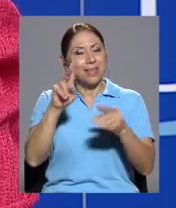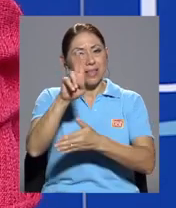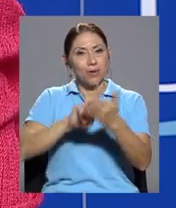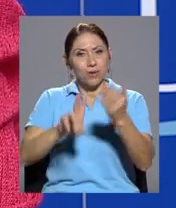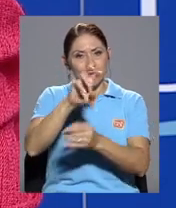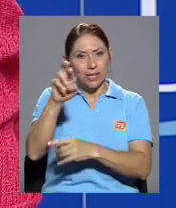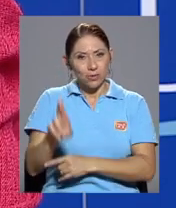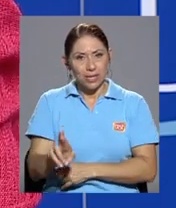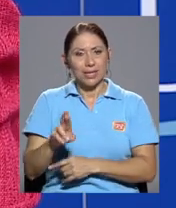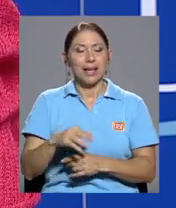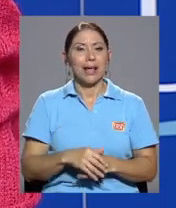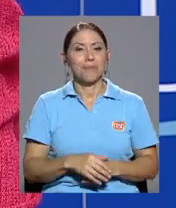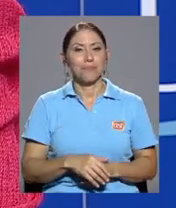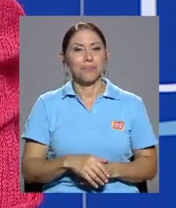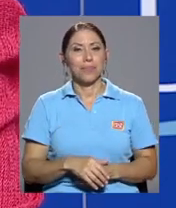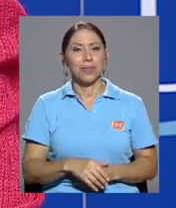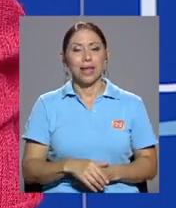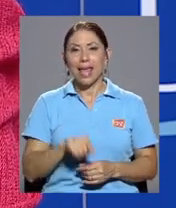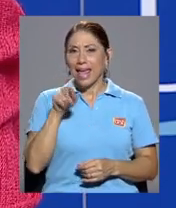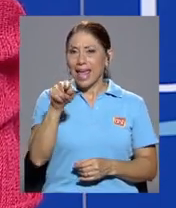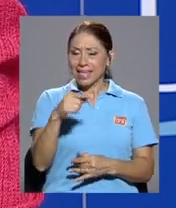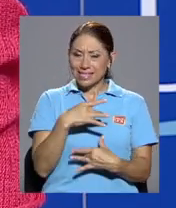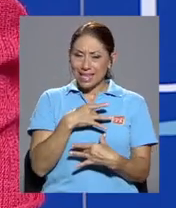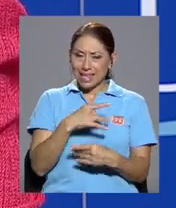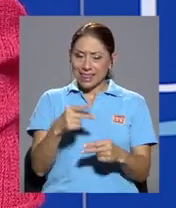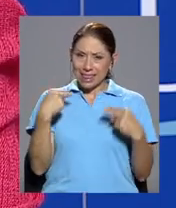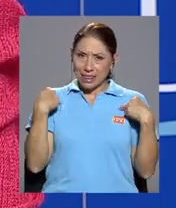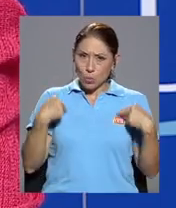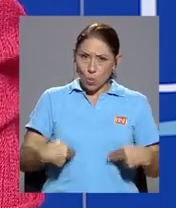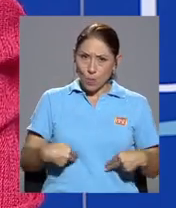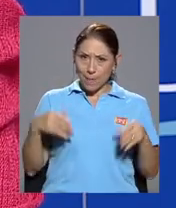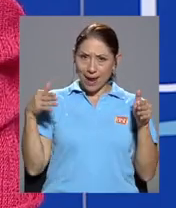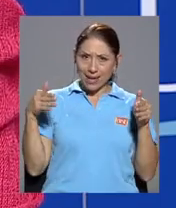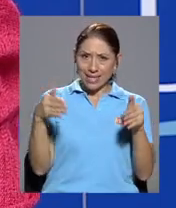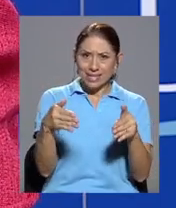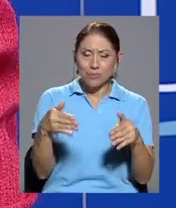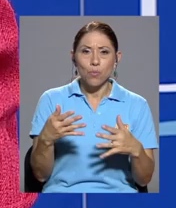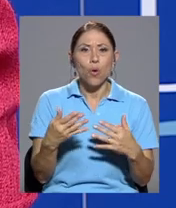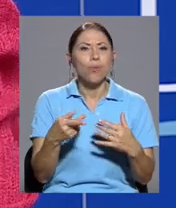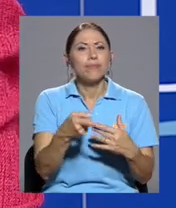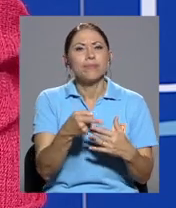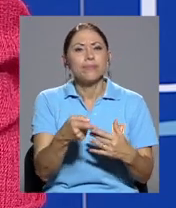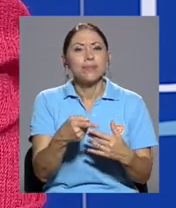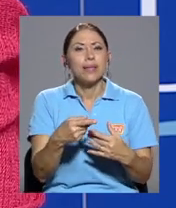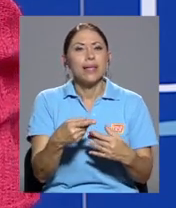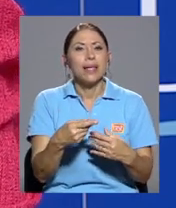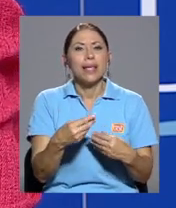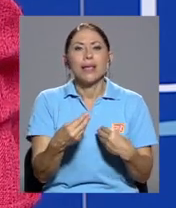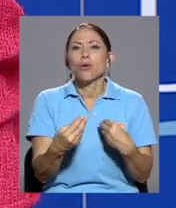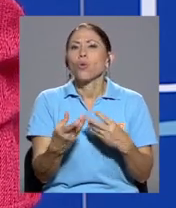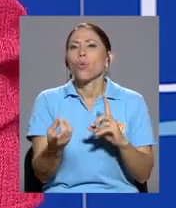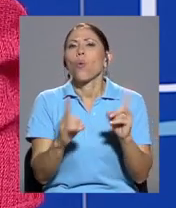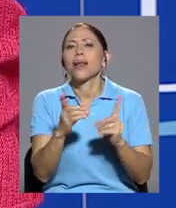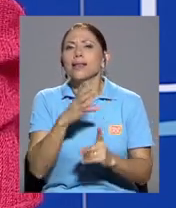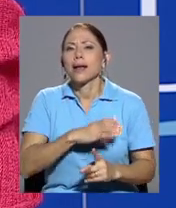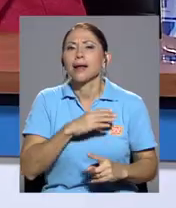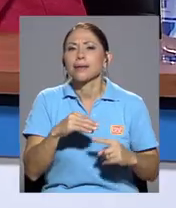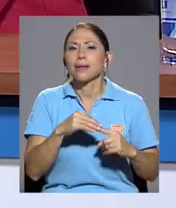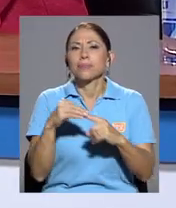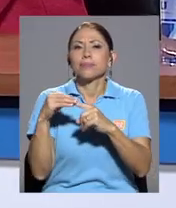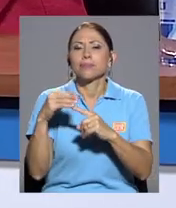costa rica ese humanismo del cual hablamos que es lo que le da de particular a nuestra